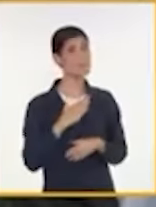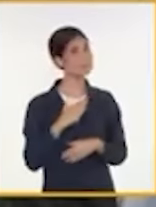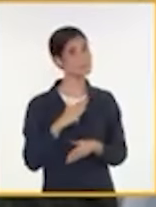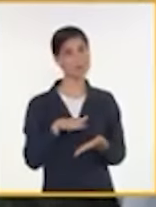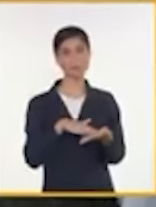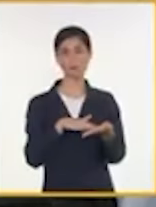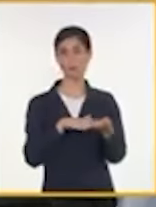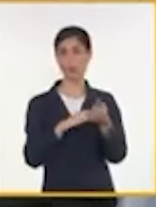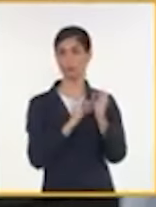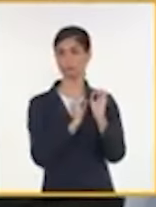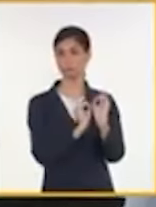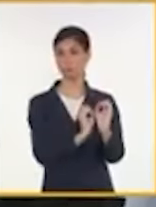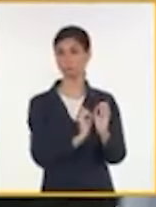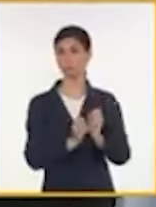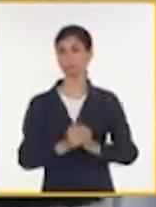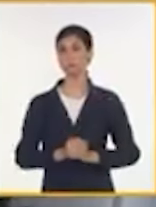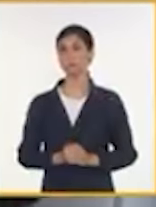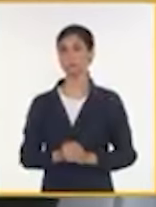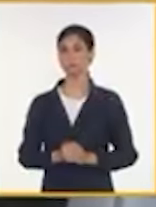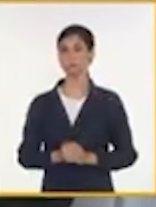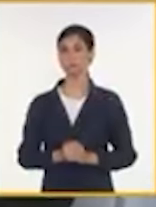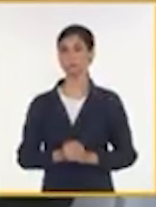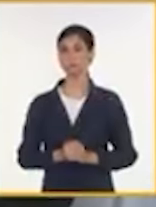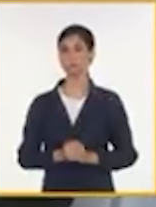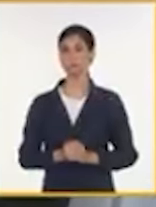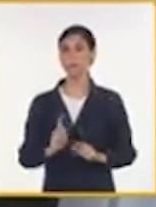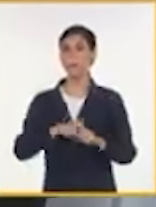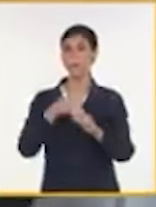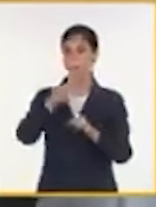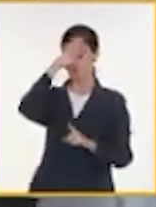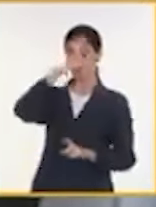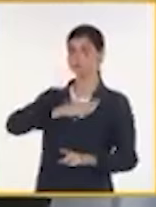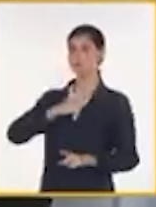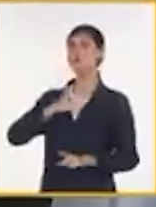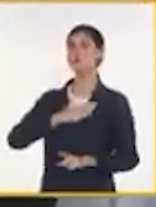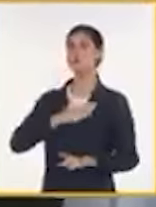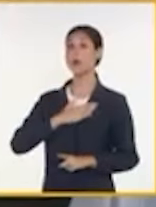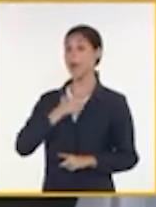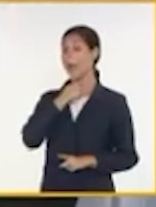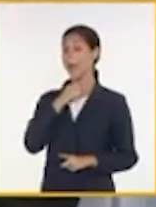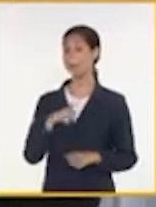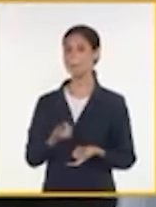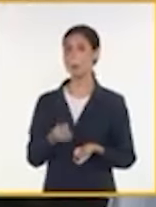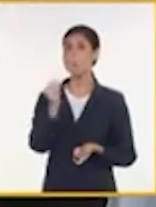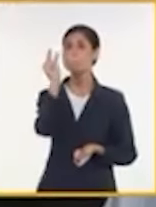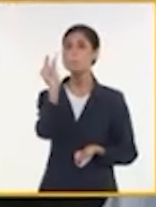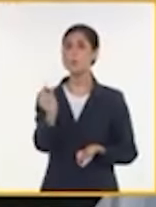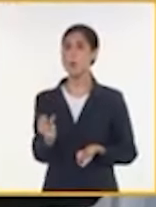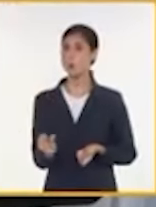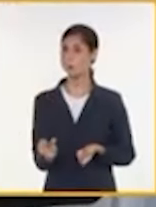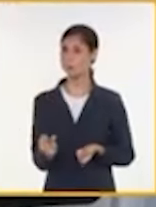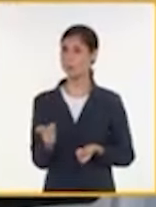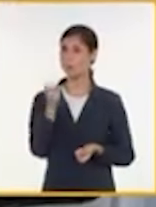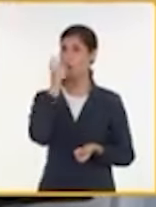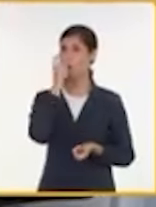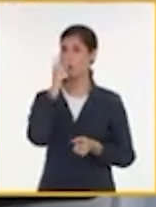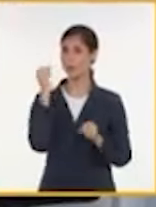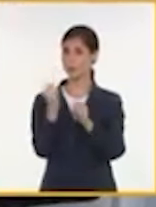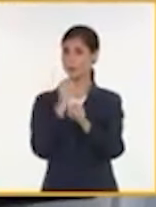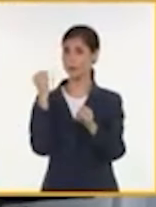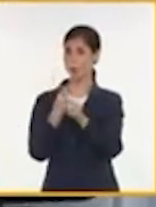autoridades cubanas detuvieron y sometieron a proceso penal a un ext ador de la el despacho Nacional